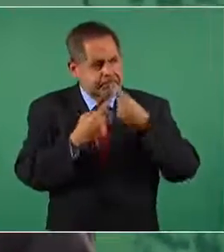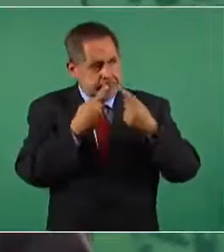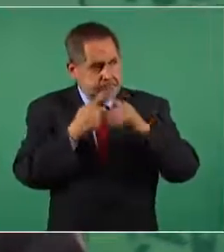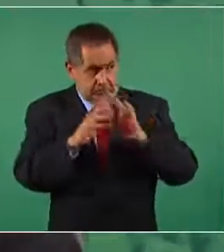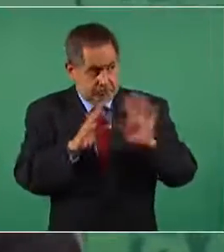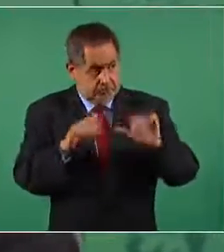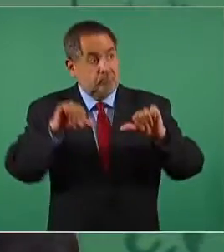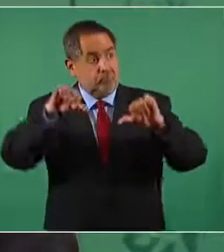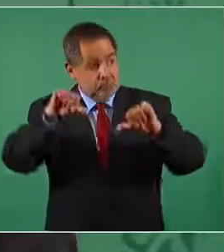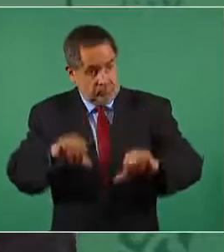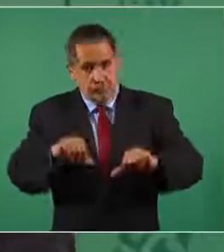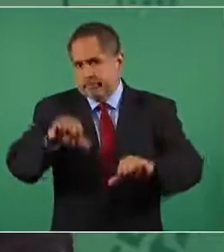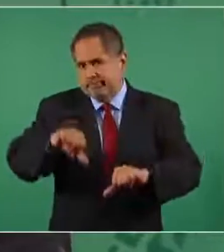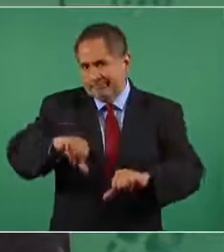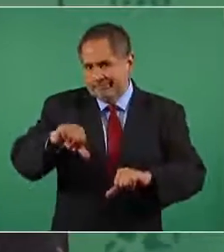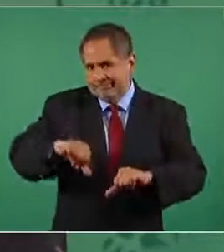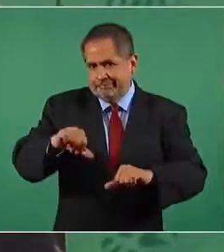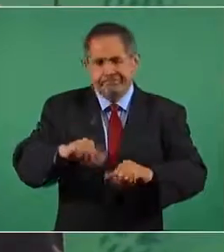la reunión de hoy,